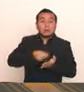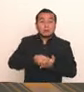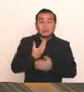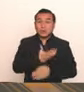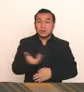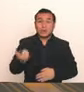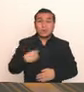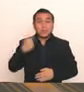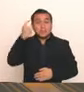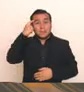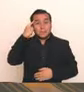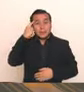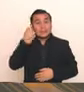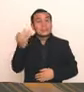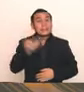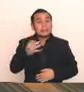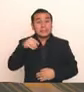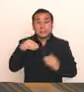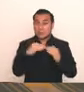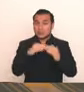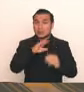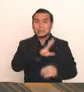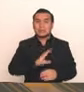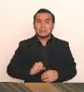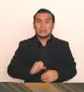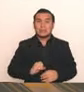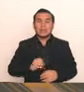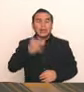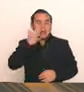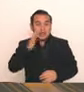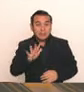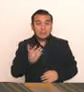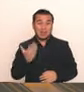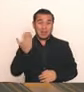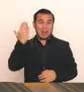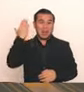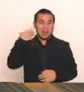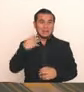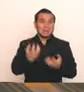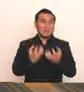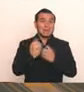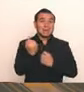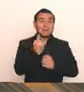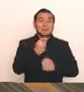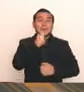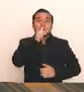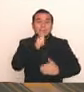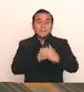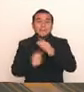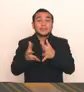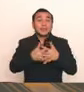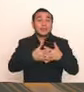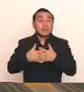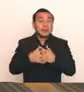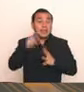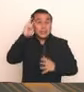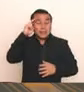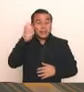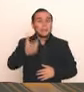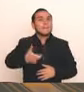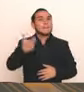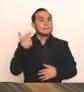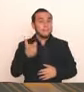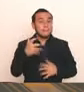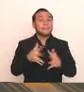envidiado que durante décadas nuestra gente ha emigrado a ellas porque eran y siguen siendo mejores que la nuestra porque son países ricos